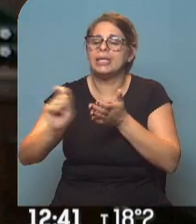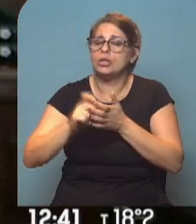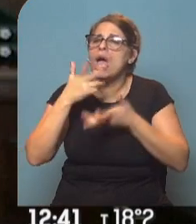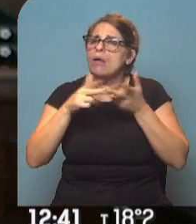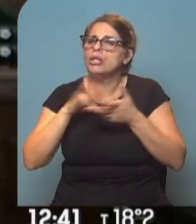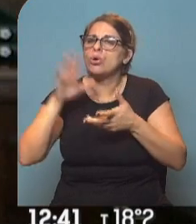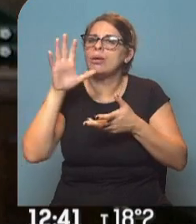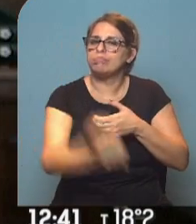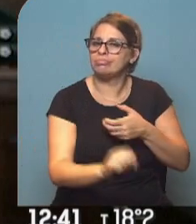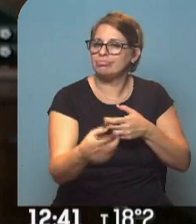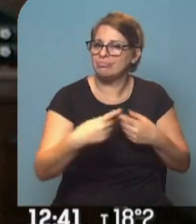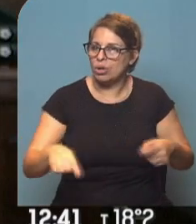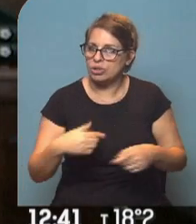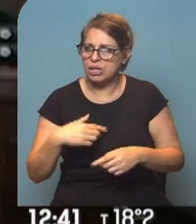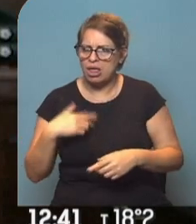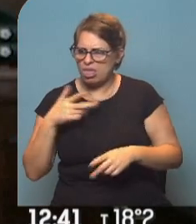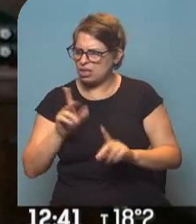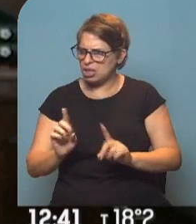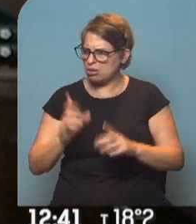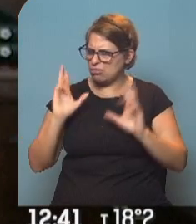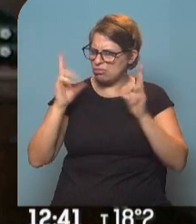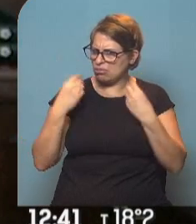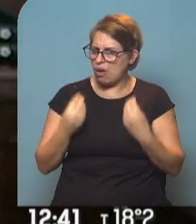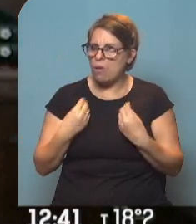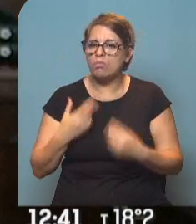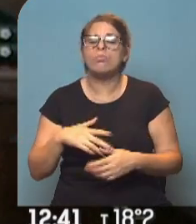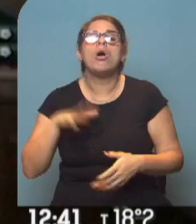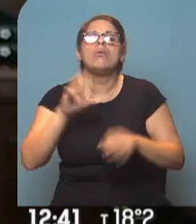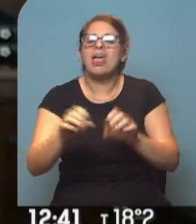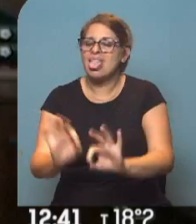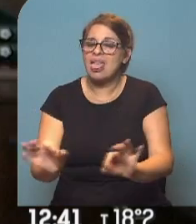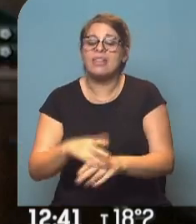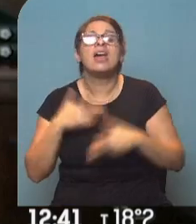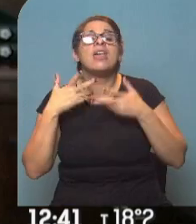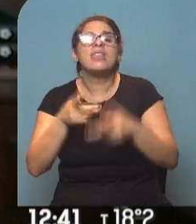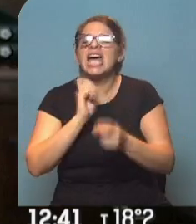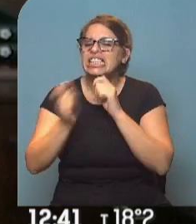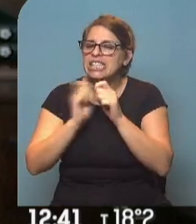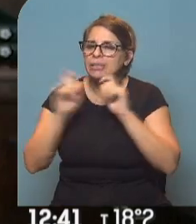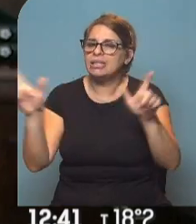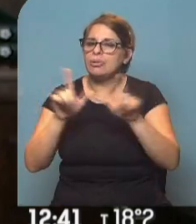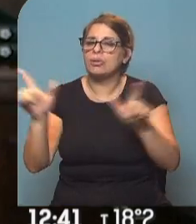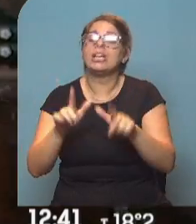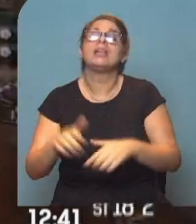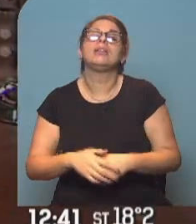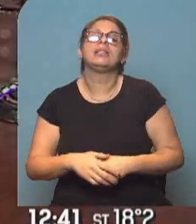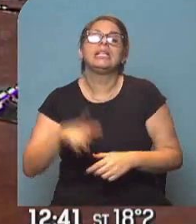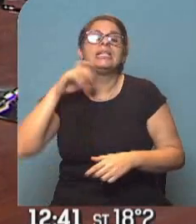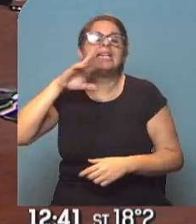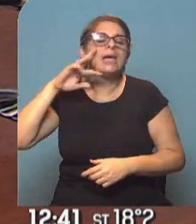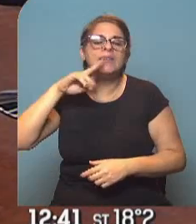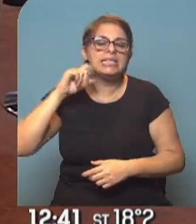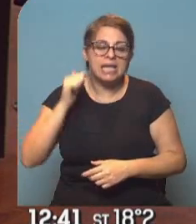expropiación y todo el mundo se le paran los pelos y él dice, no, nada de expropiación. Da entrevistas a Televisa, donde jamás hubiera ido Televisa. Recordemos que